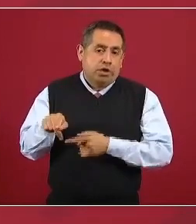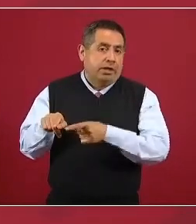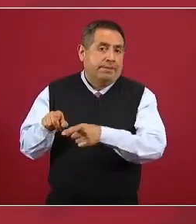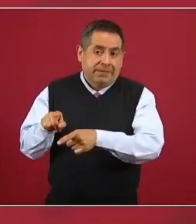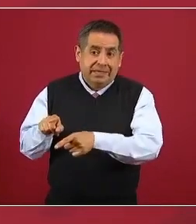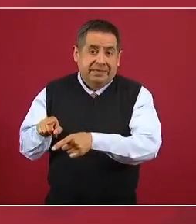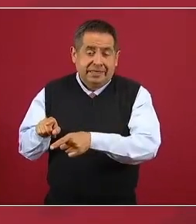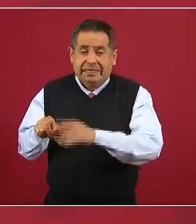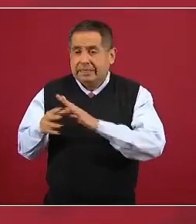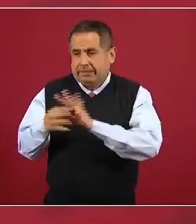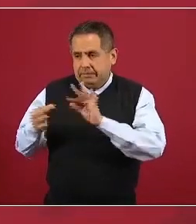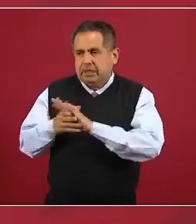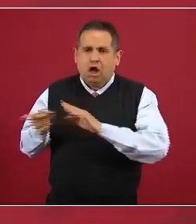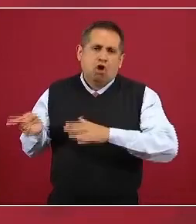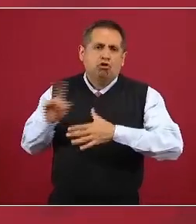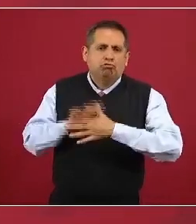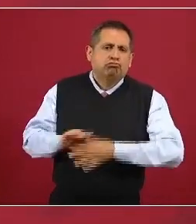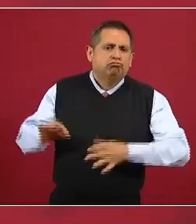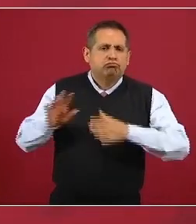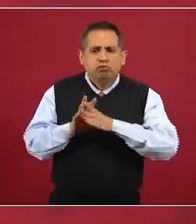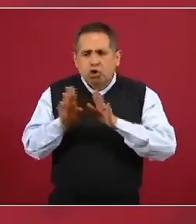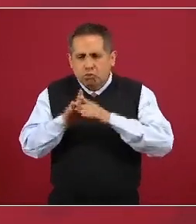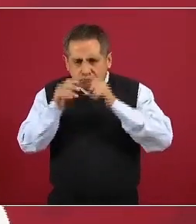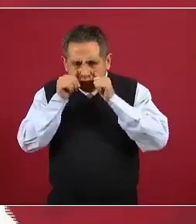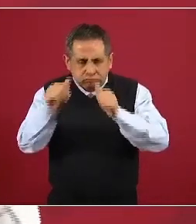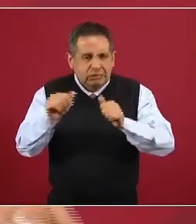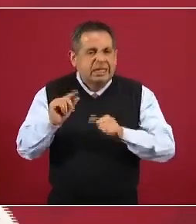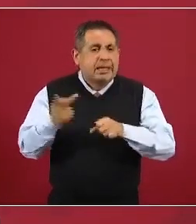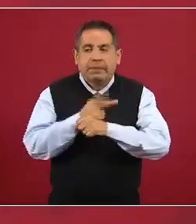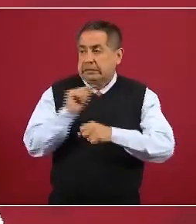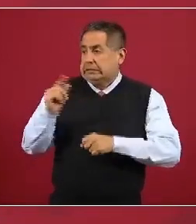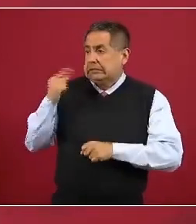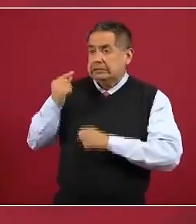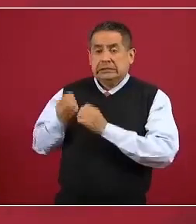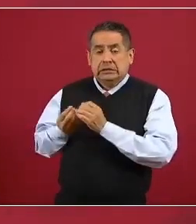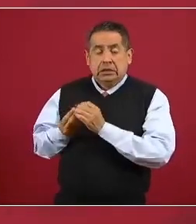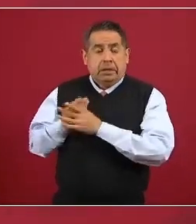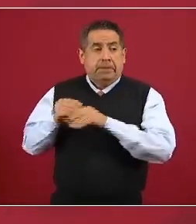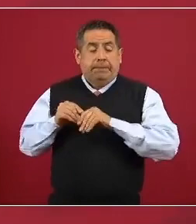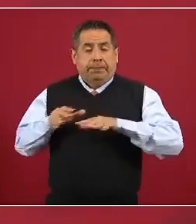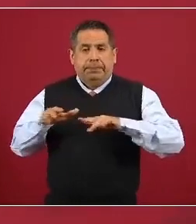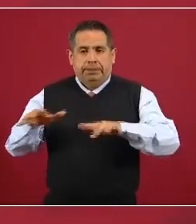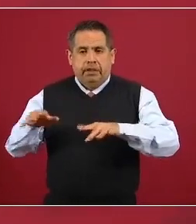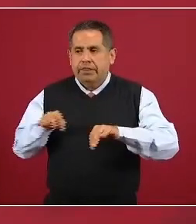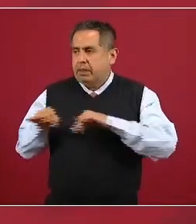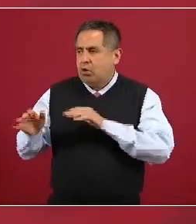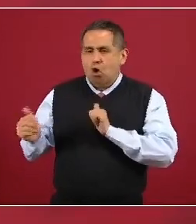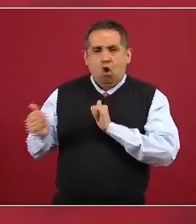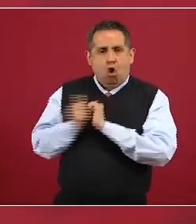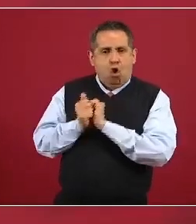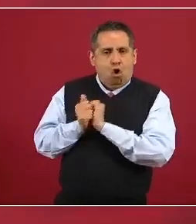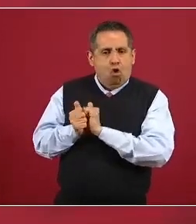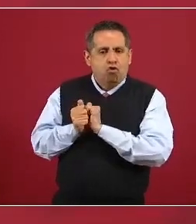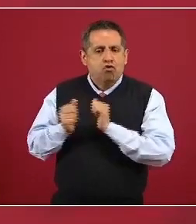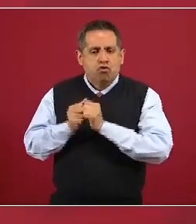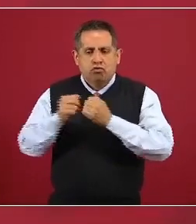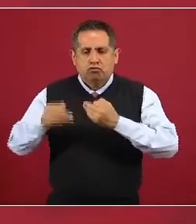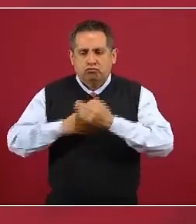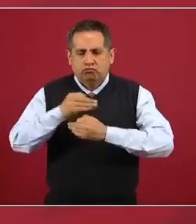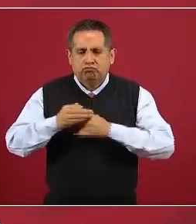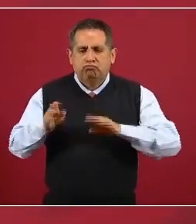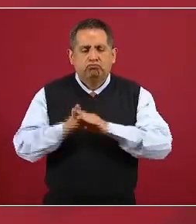de vigilancia epidemiológica, la atención del brote, que finalmente es un trabajo conjunto que hacemos no